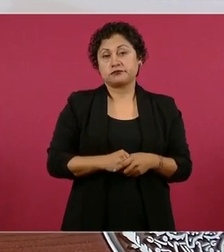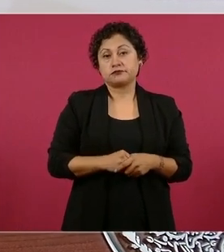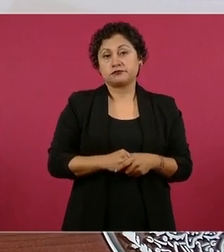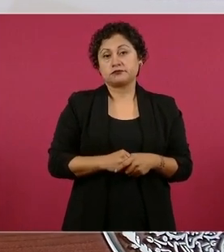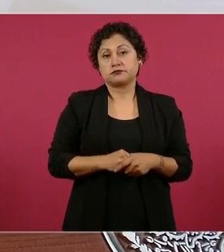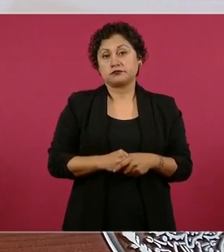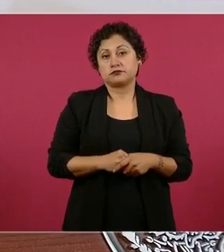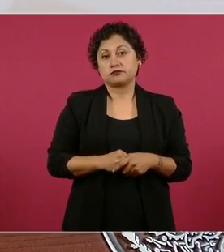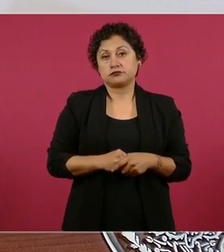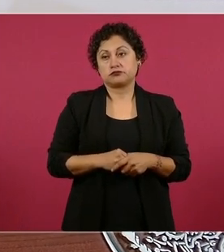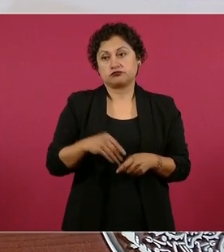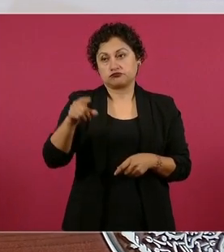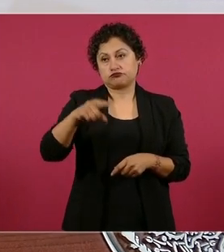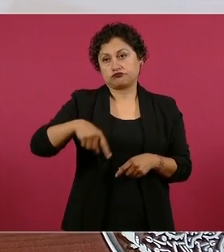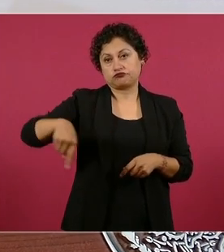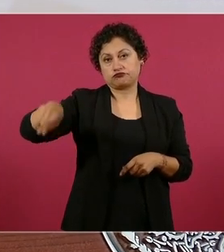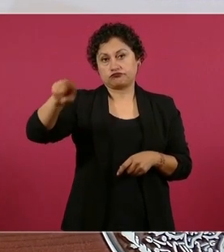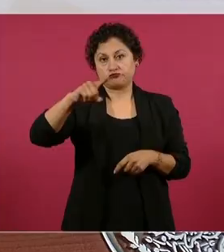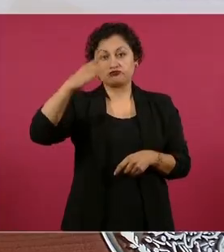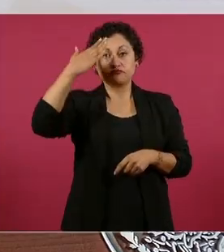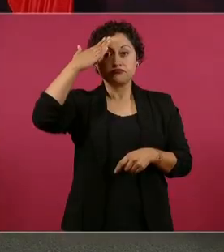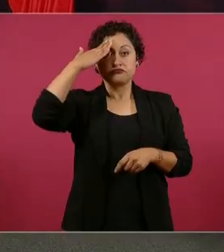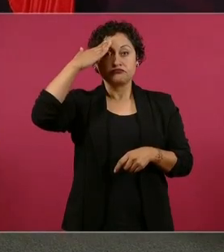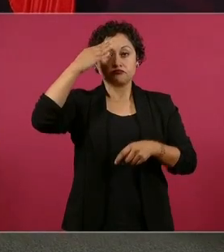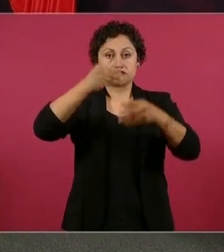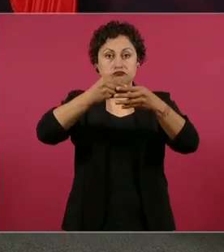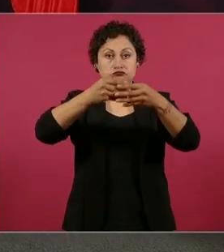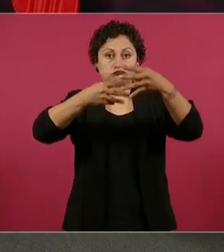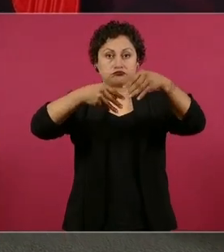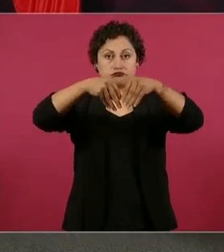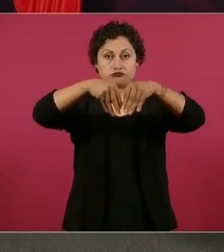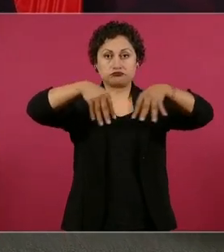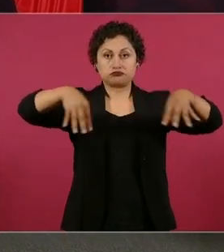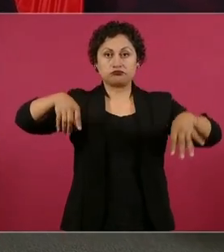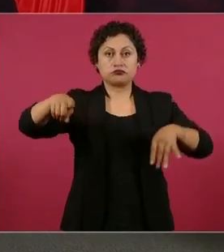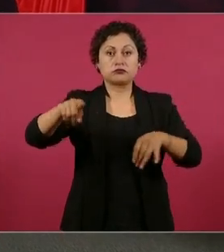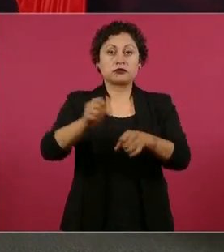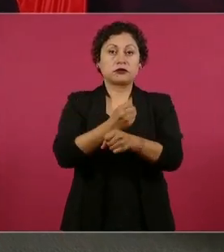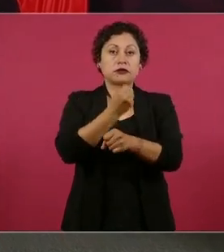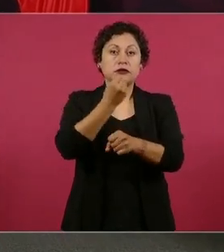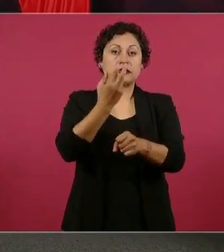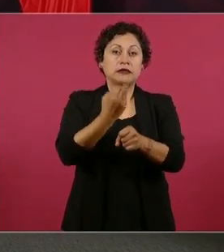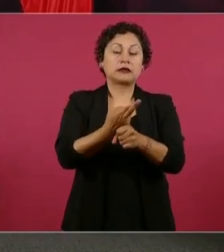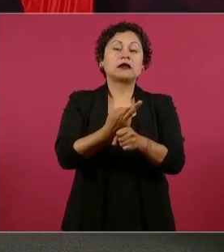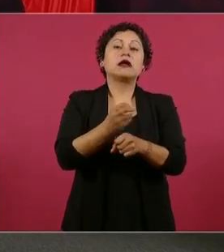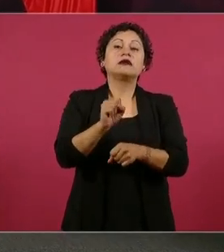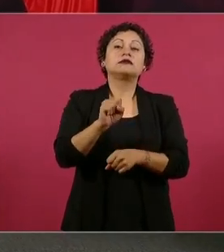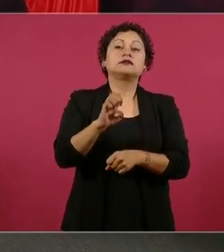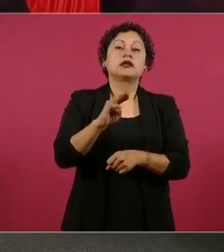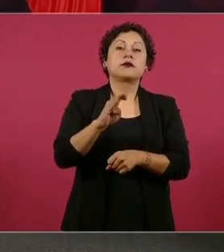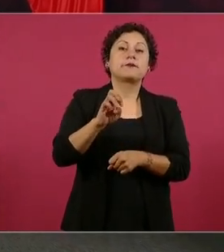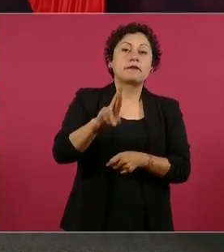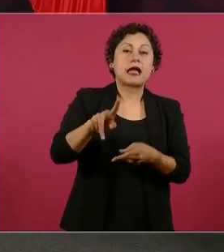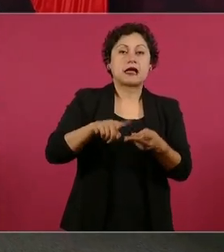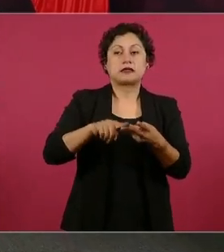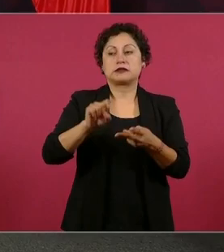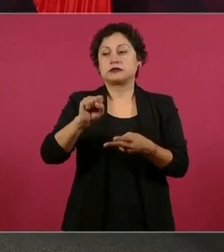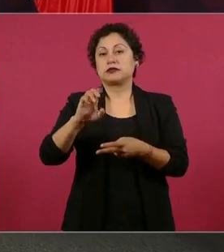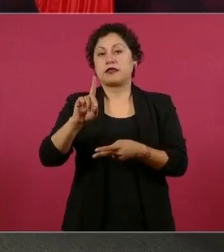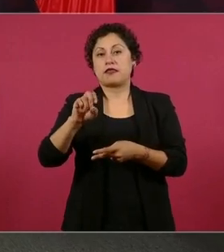están muy bien formados los mandos, tanto en Marina como en la defensa.